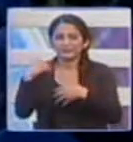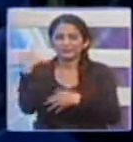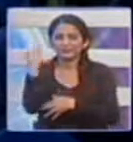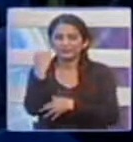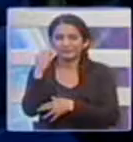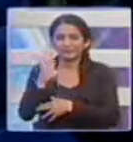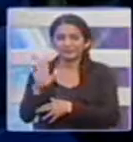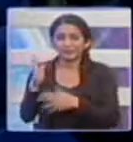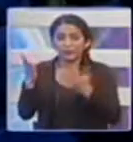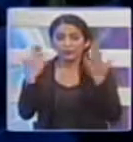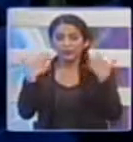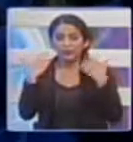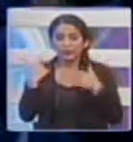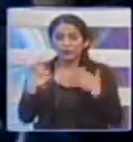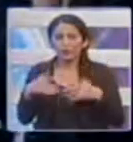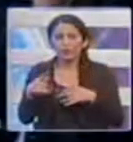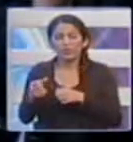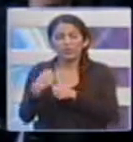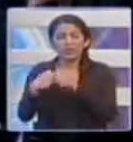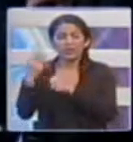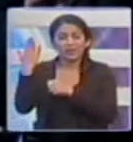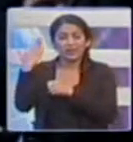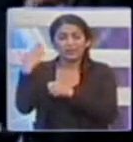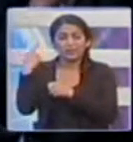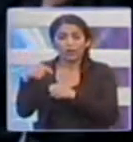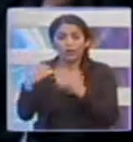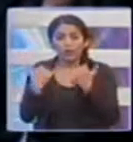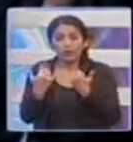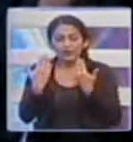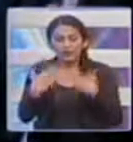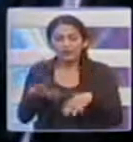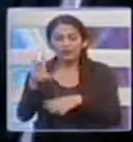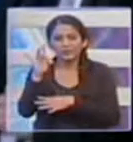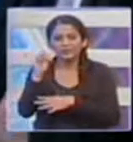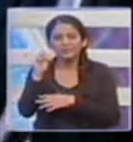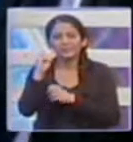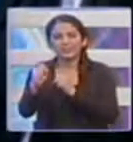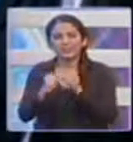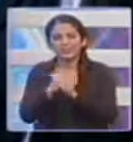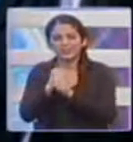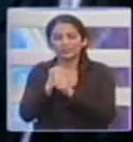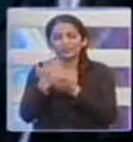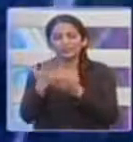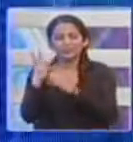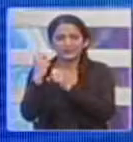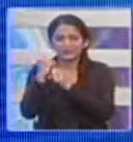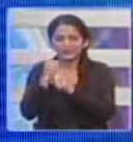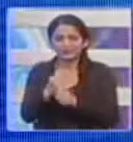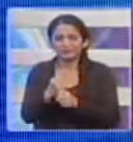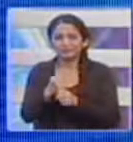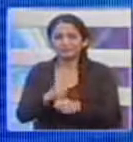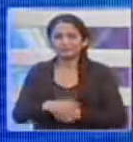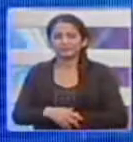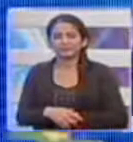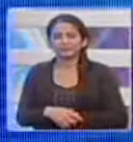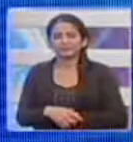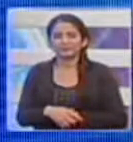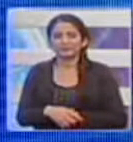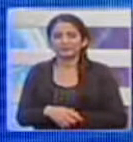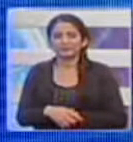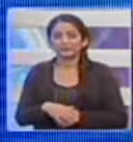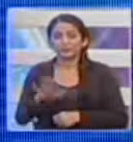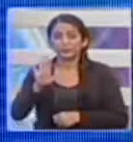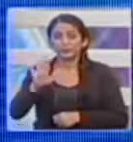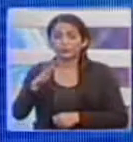entes empresariales más antiguos del país, cumplió 80 años de fundación. El acto de conmemoración fue la ocasión para que su